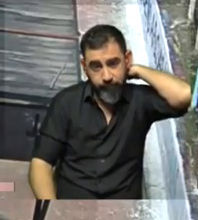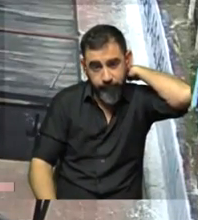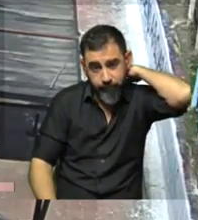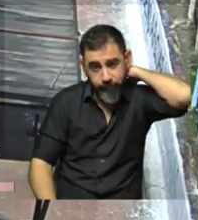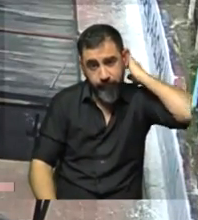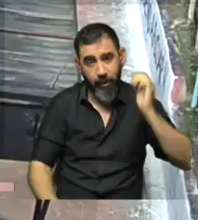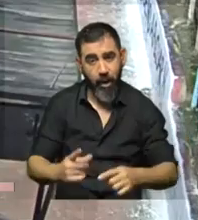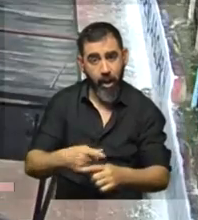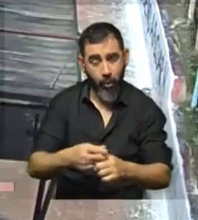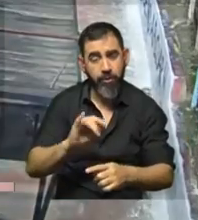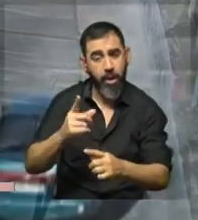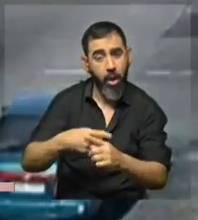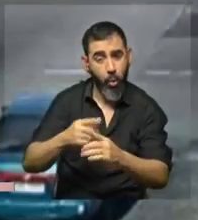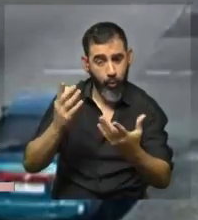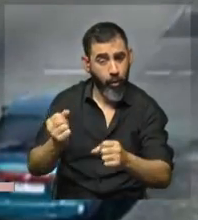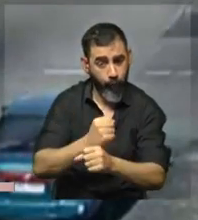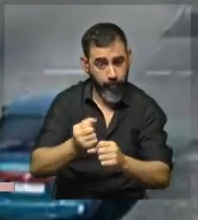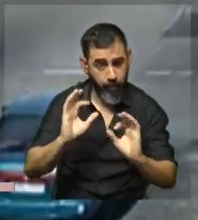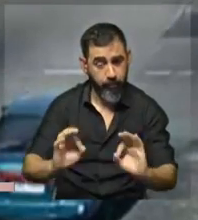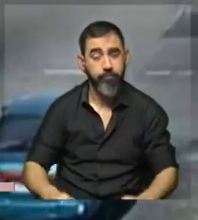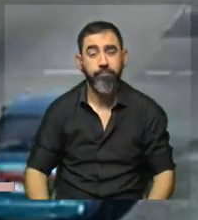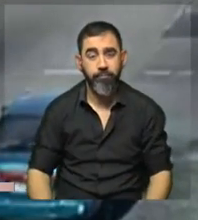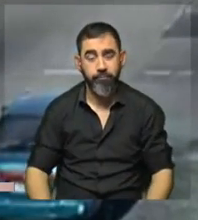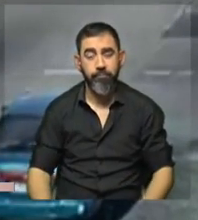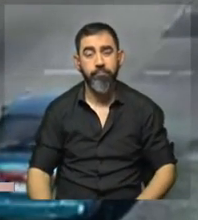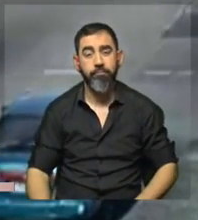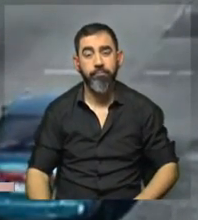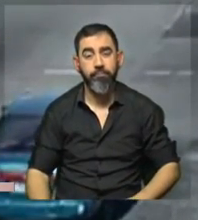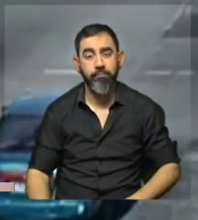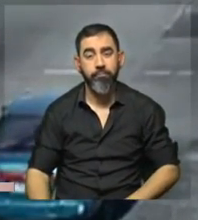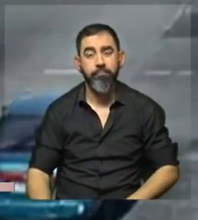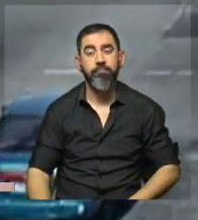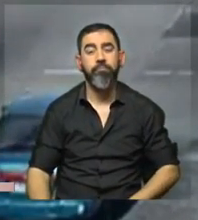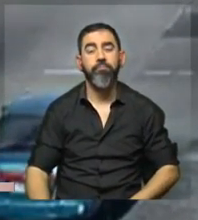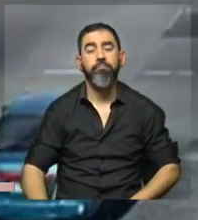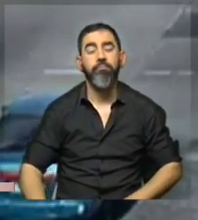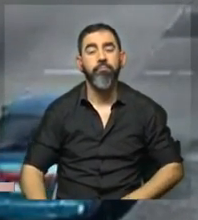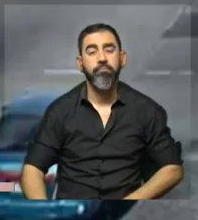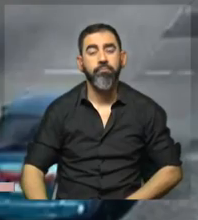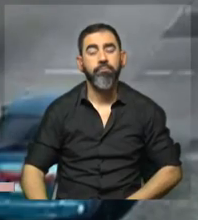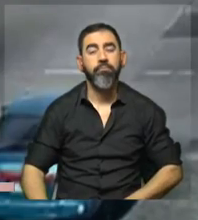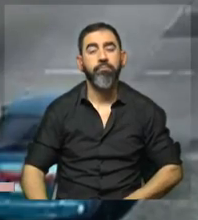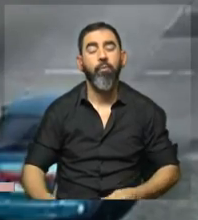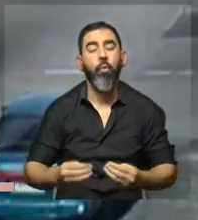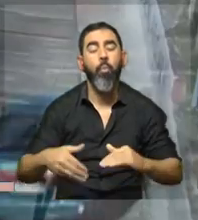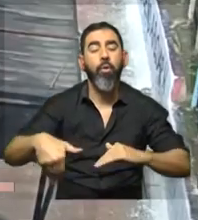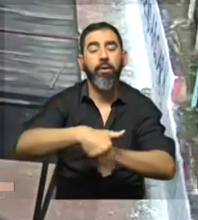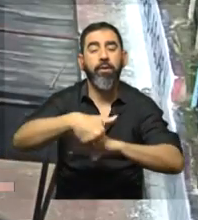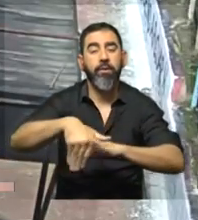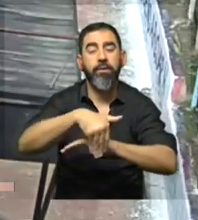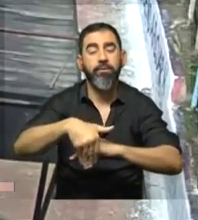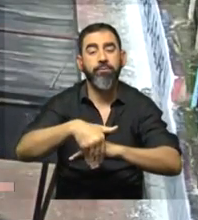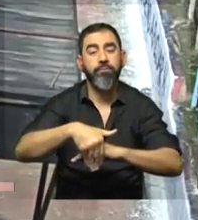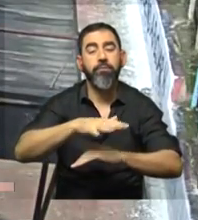¿Sí? La novia, confirmado. Bueno, les voy a contar. Intruso. No. A ver cómo está el tránsito. Les cuento